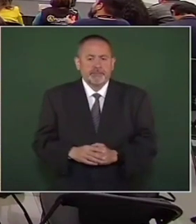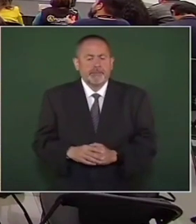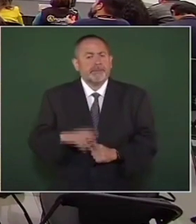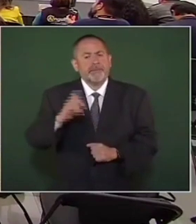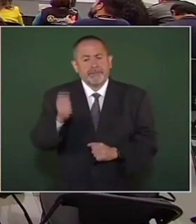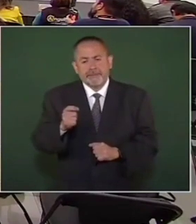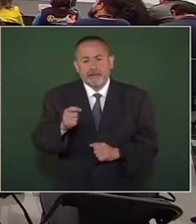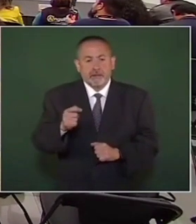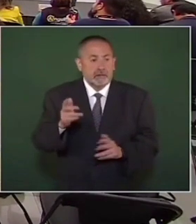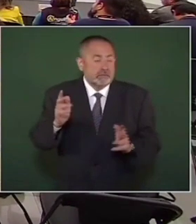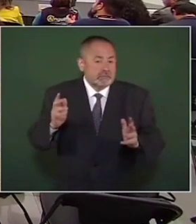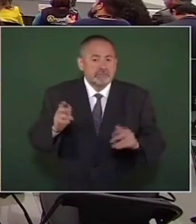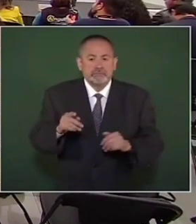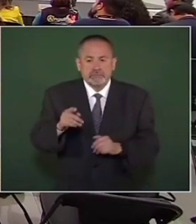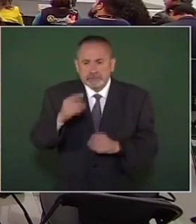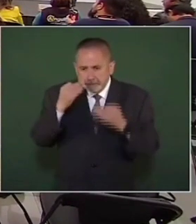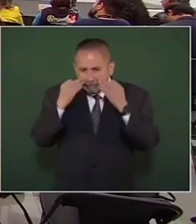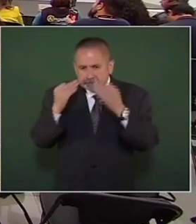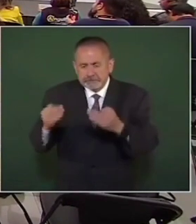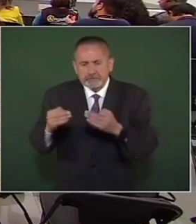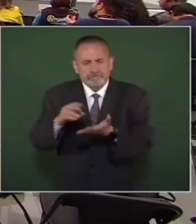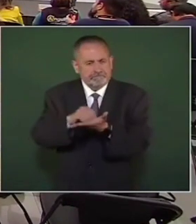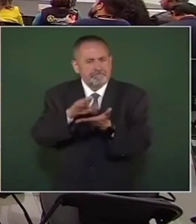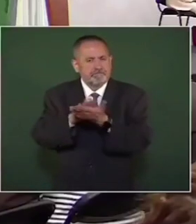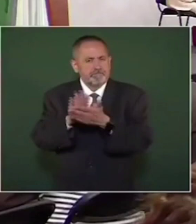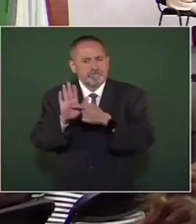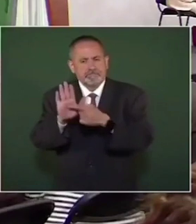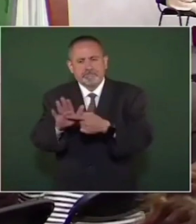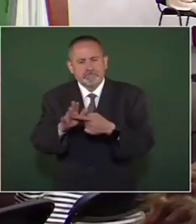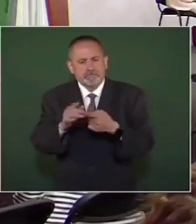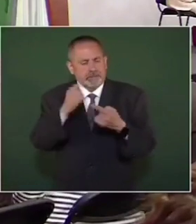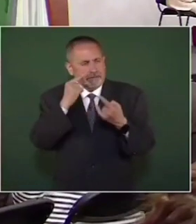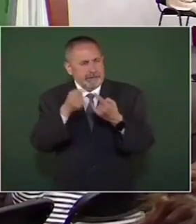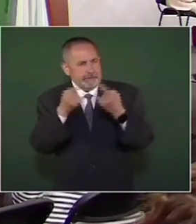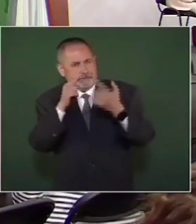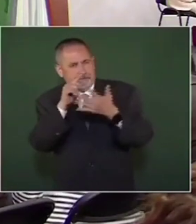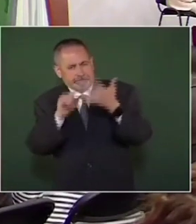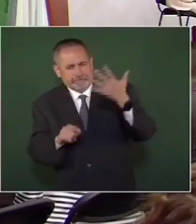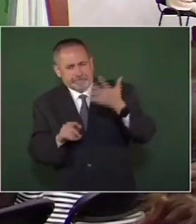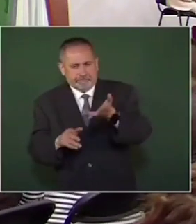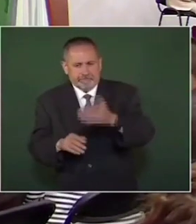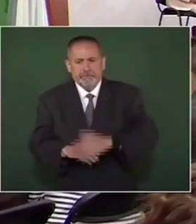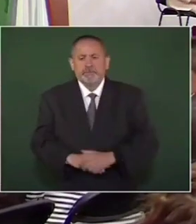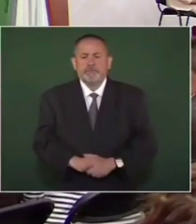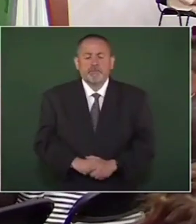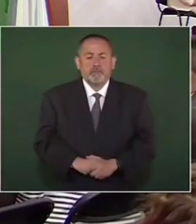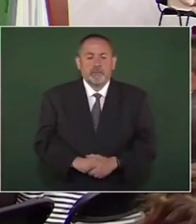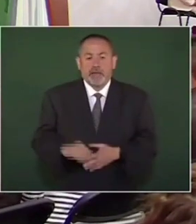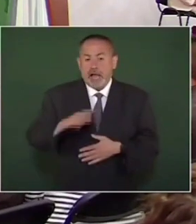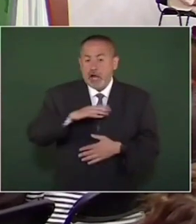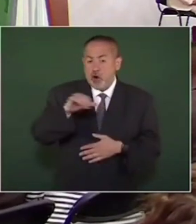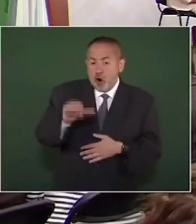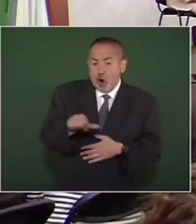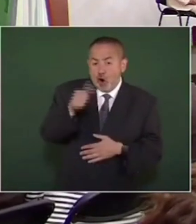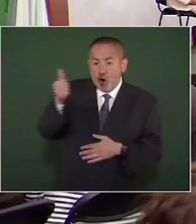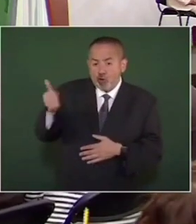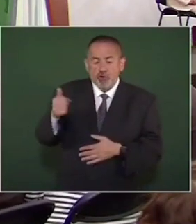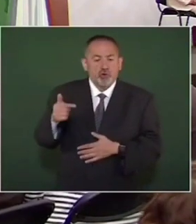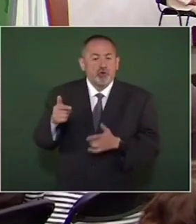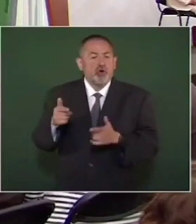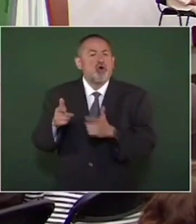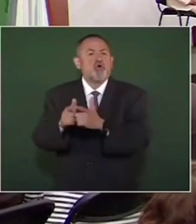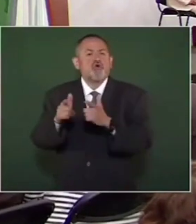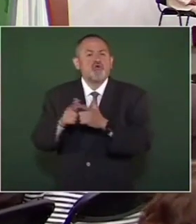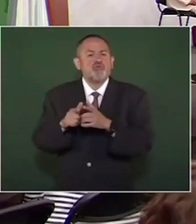todas maneras pues queda ahí para la historia como todas las demás ¿no? hay aquí otro otro operador a Grupo Gas